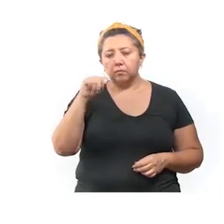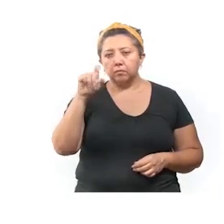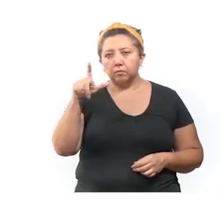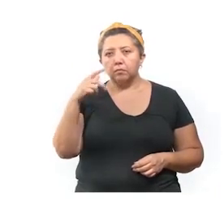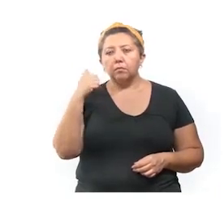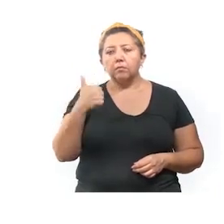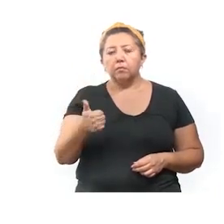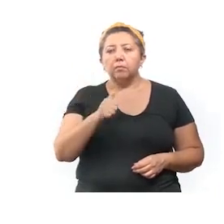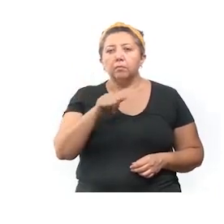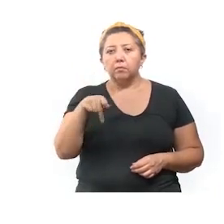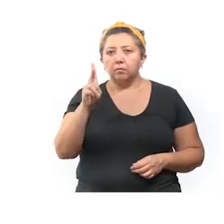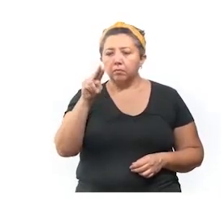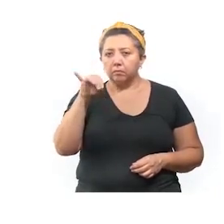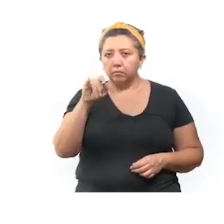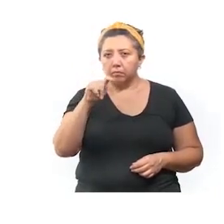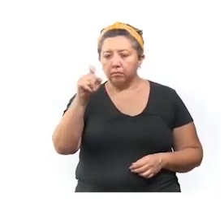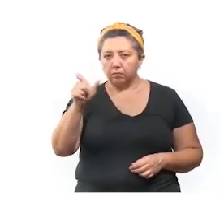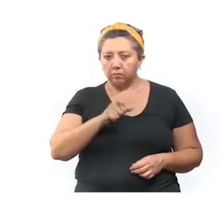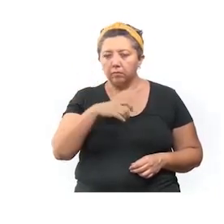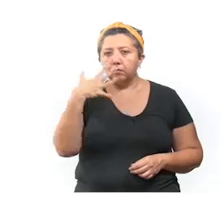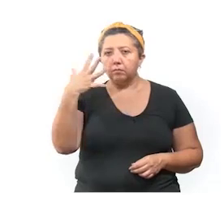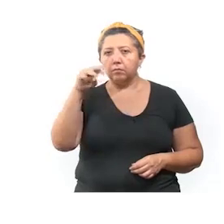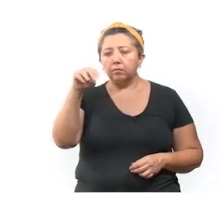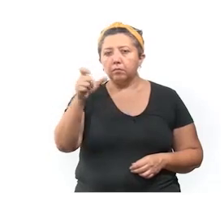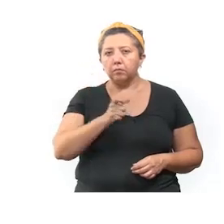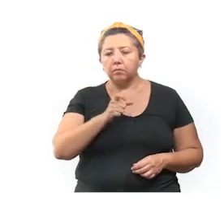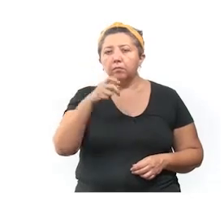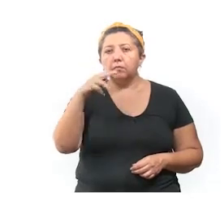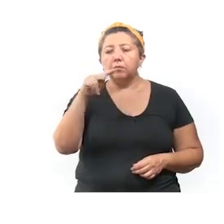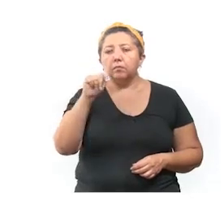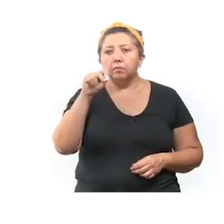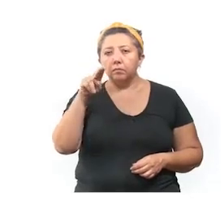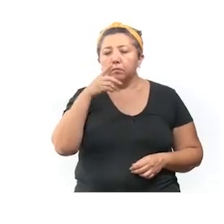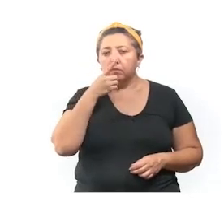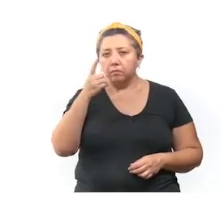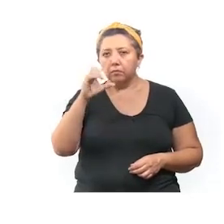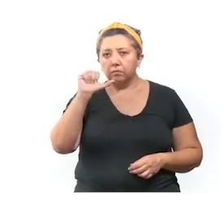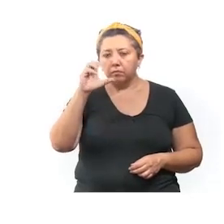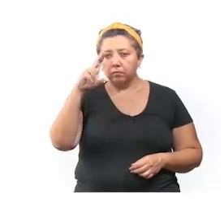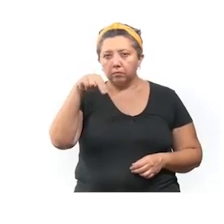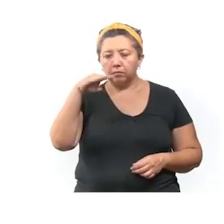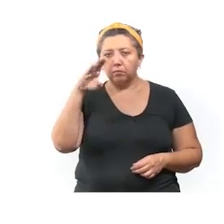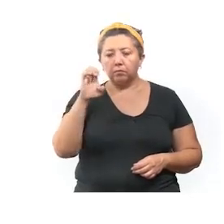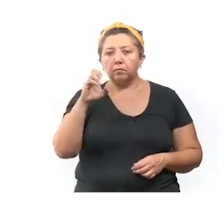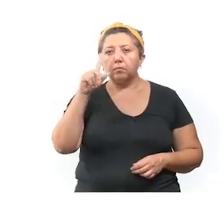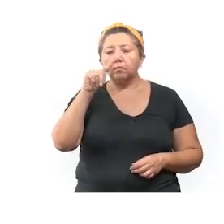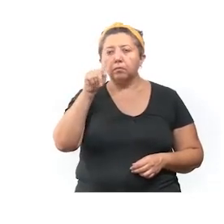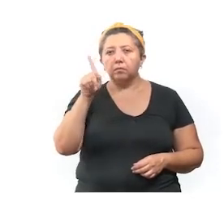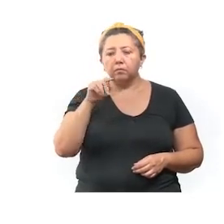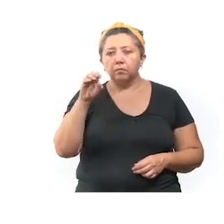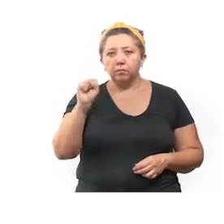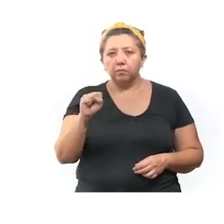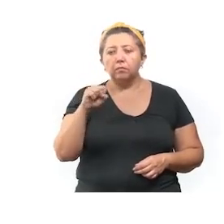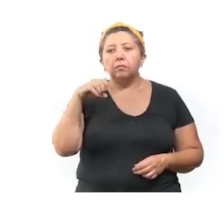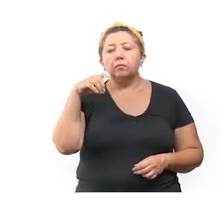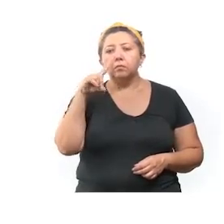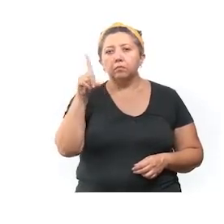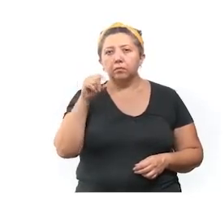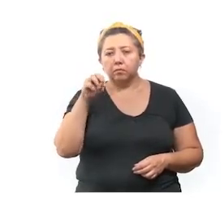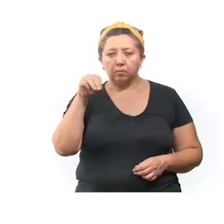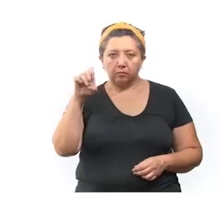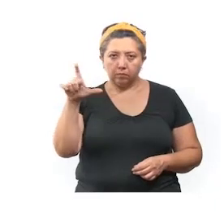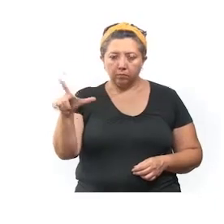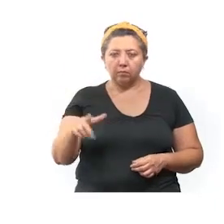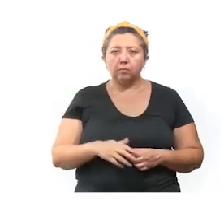en Canacín, Tecash y Tizimín, 5 en Maxcanú y Río Lagartos, 3 en Acanqué, Buctzots, Concal, Tzemul, Izamal y